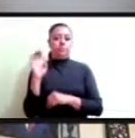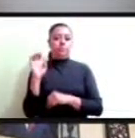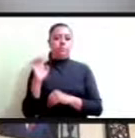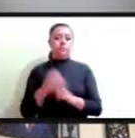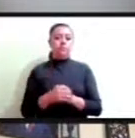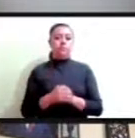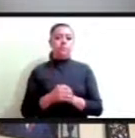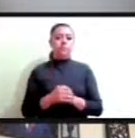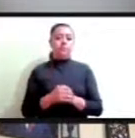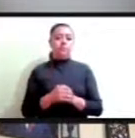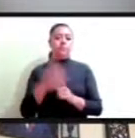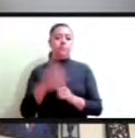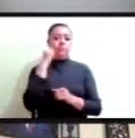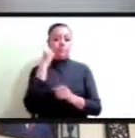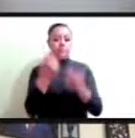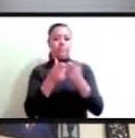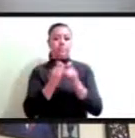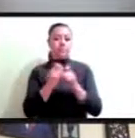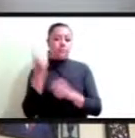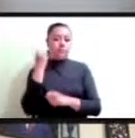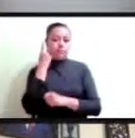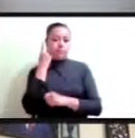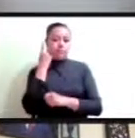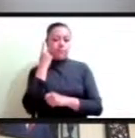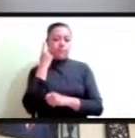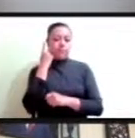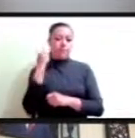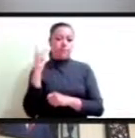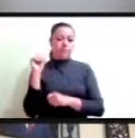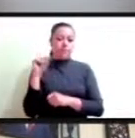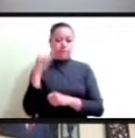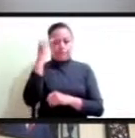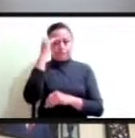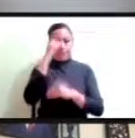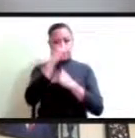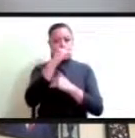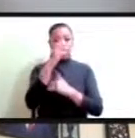por 3 minutos. Adelante, diputado.